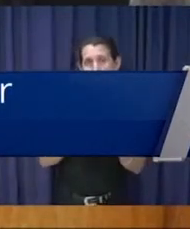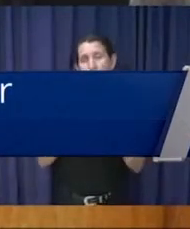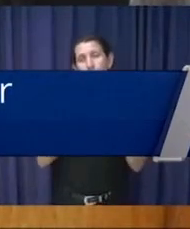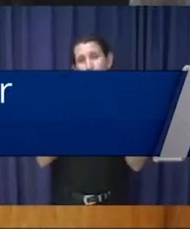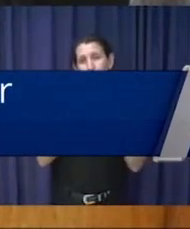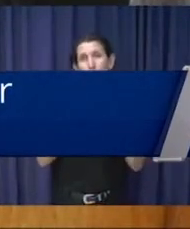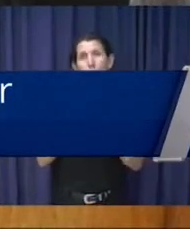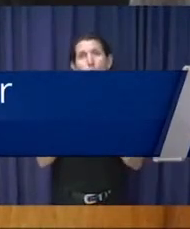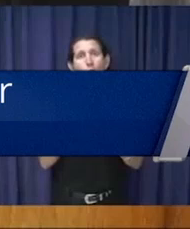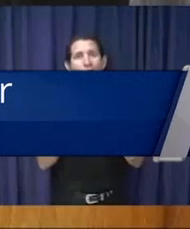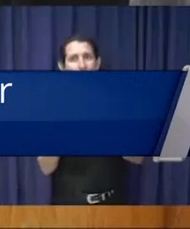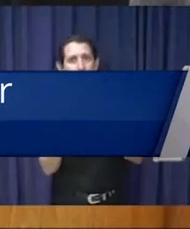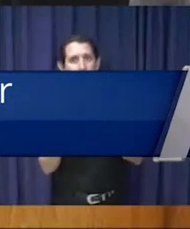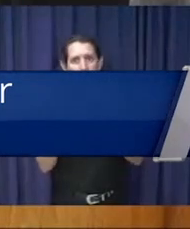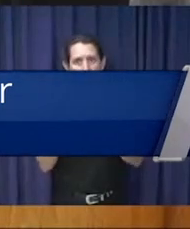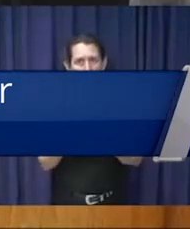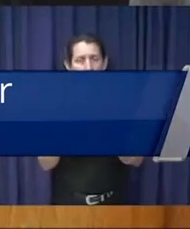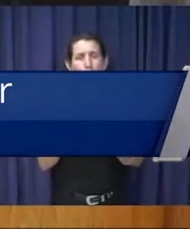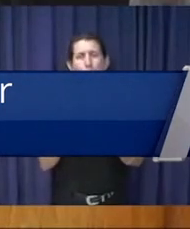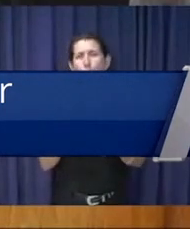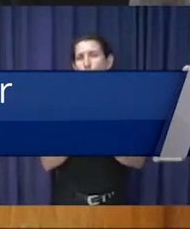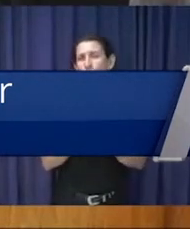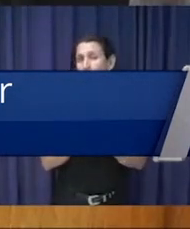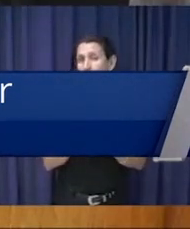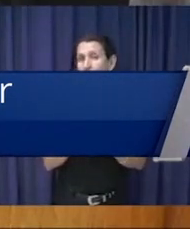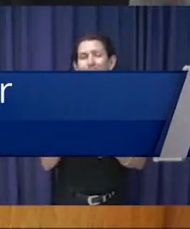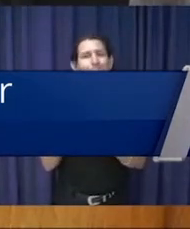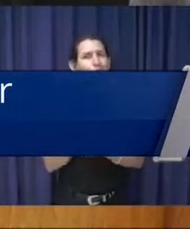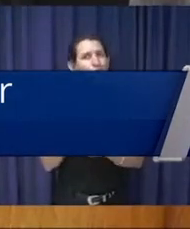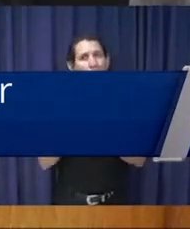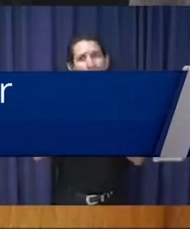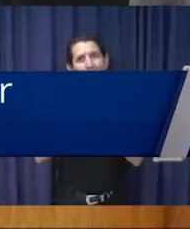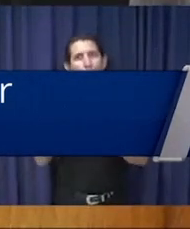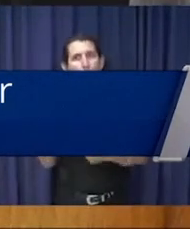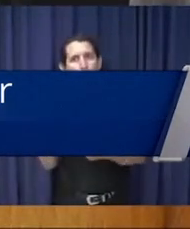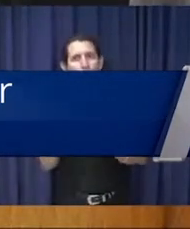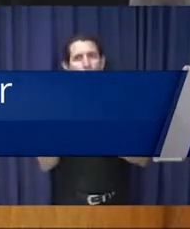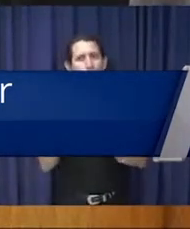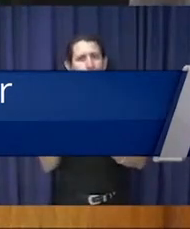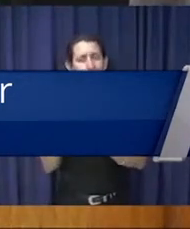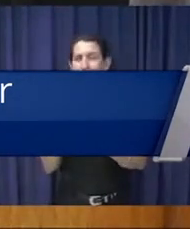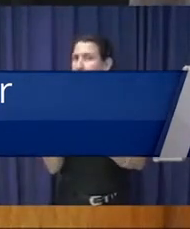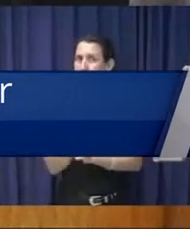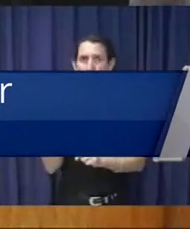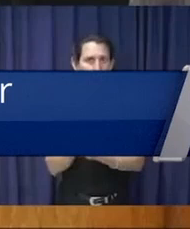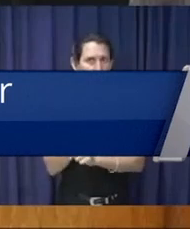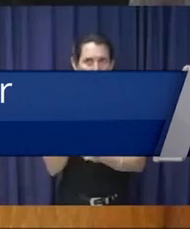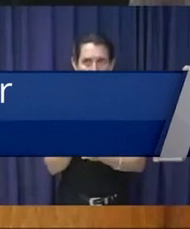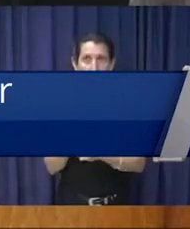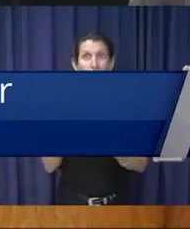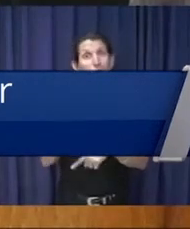administran bien o no se cuidan, es imposible sostener una caja de jubilaciones. Y eso es lo que busca hacer esta